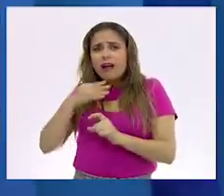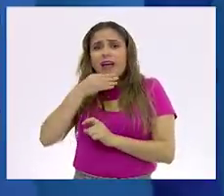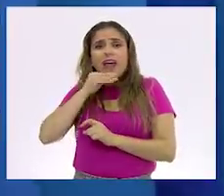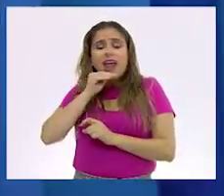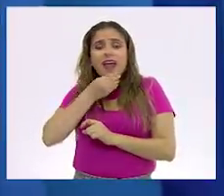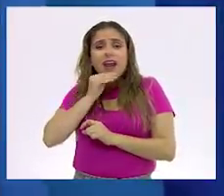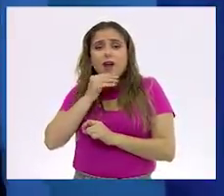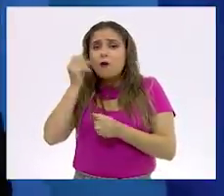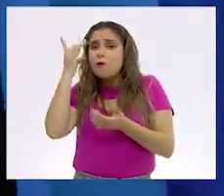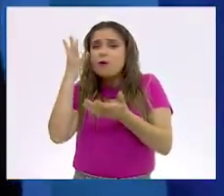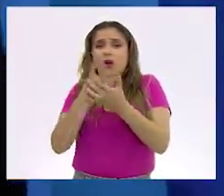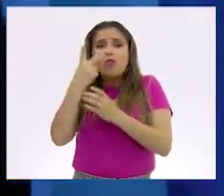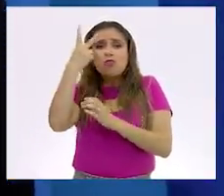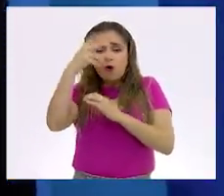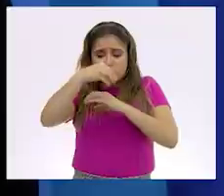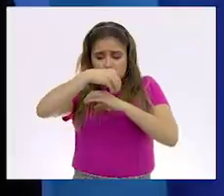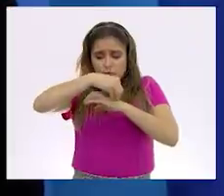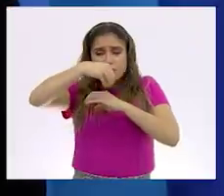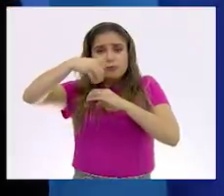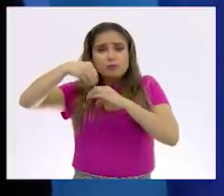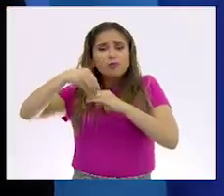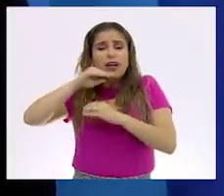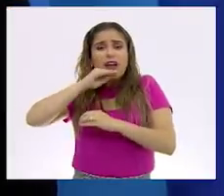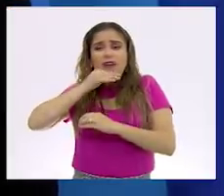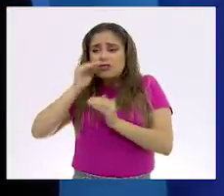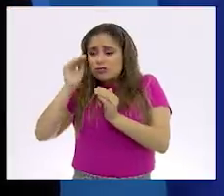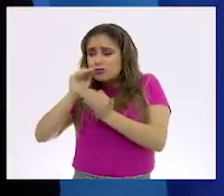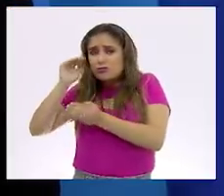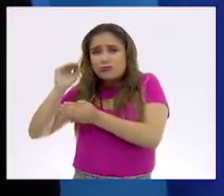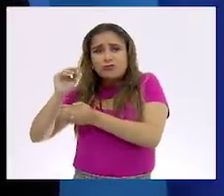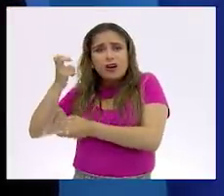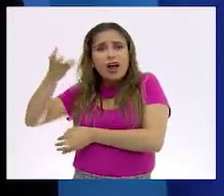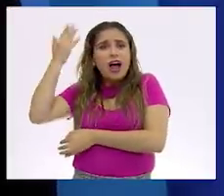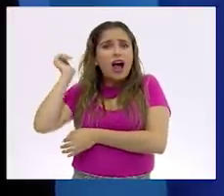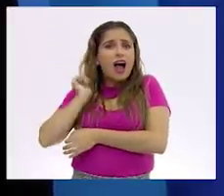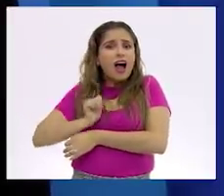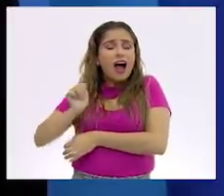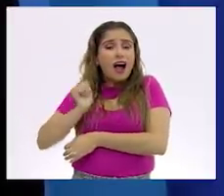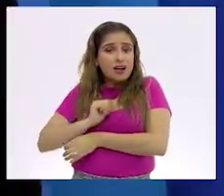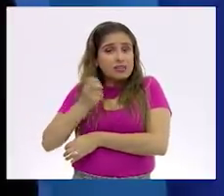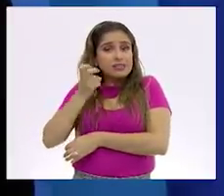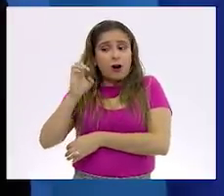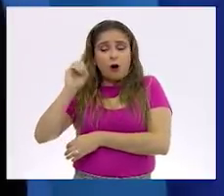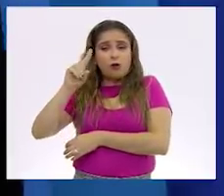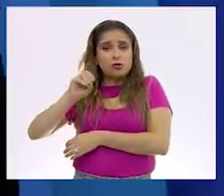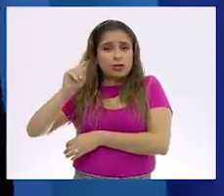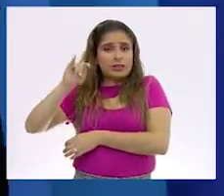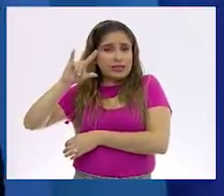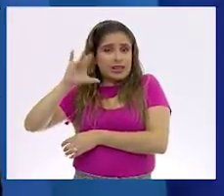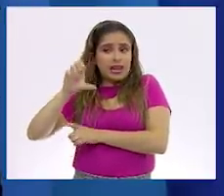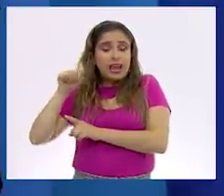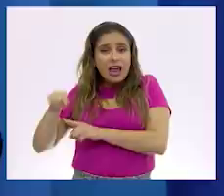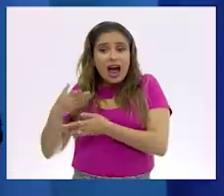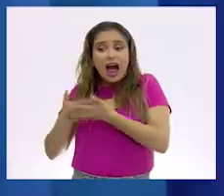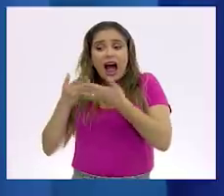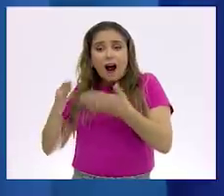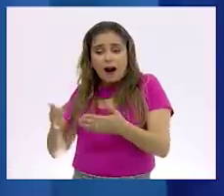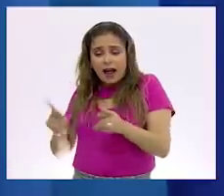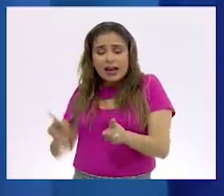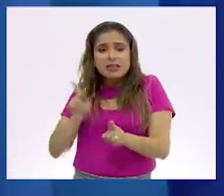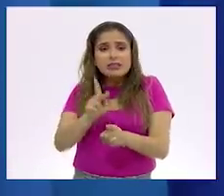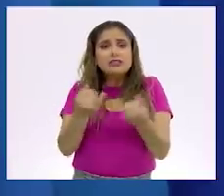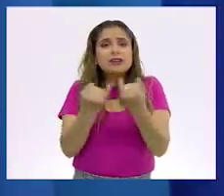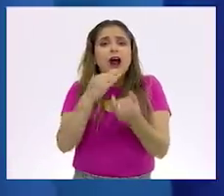2 hileras de grano. Según las investigaciones, la domesticación del teocintle dio origen al maíz como